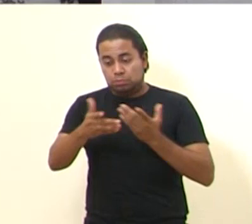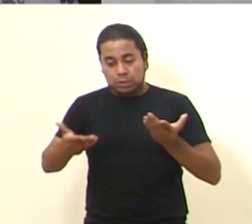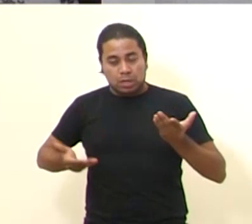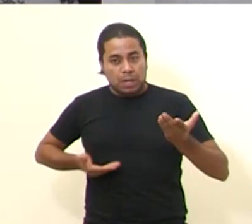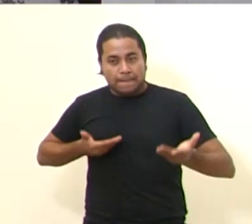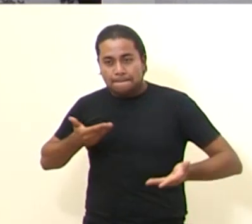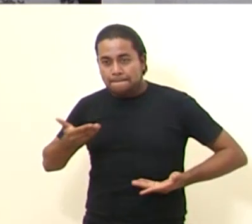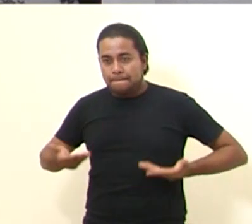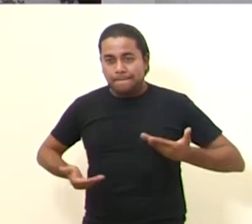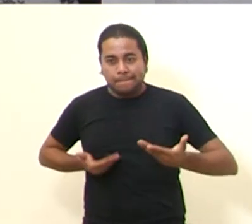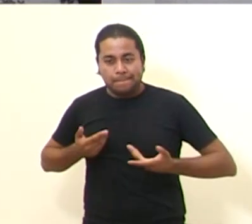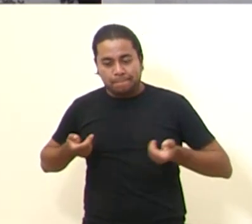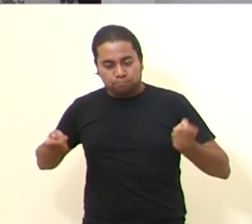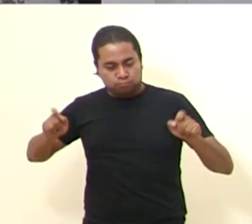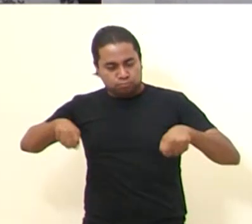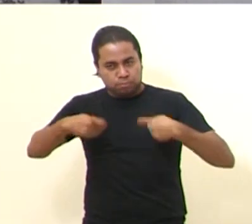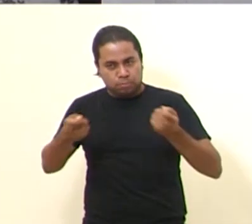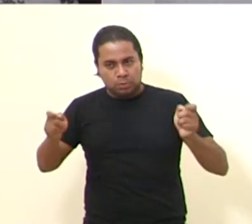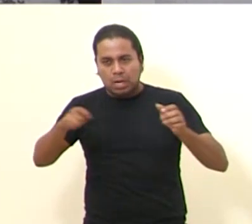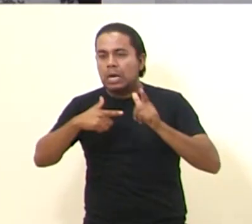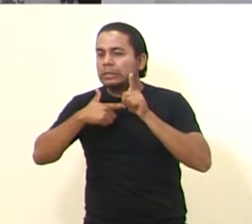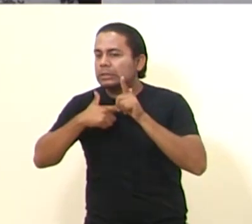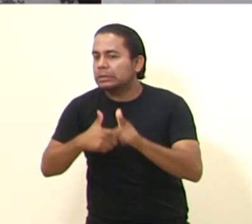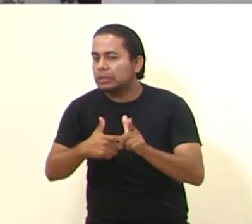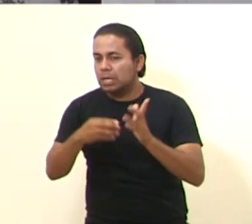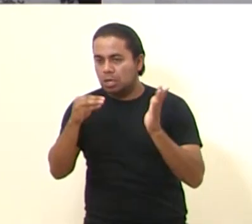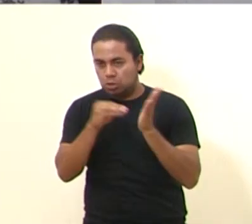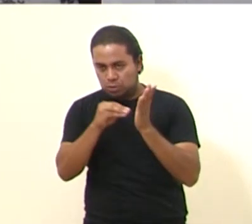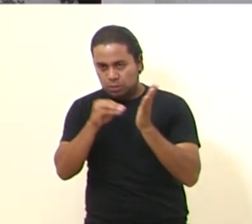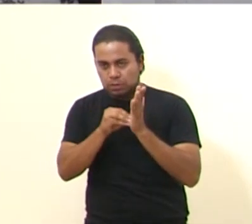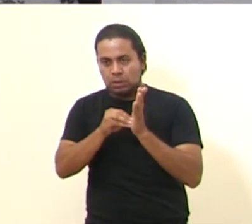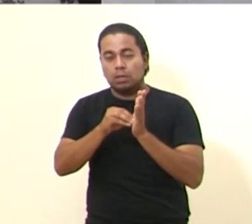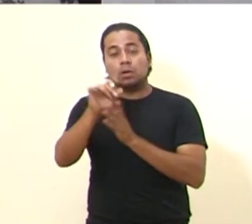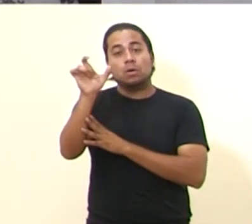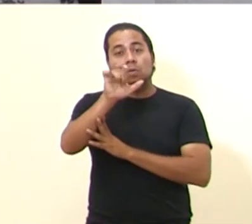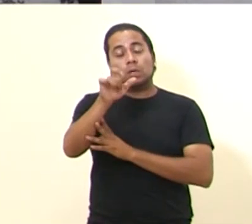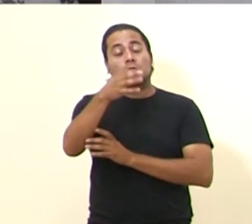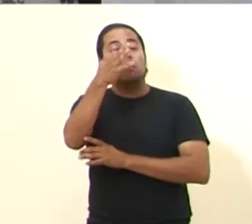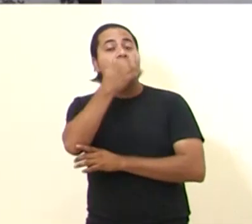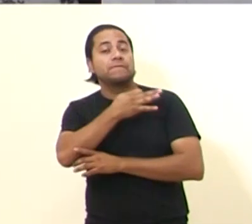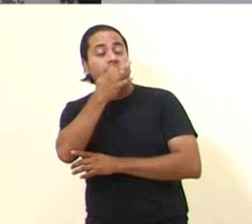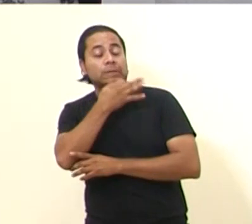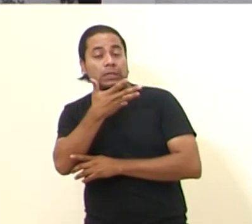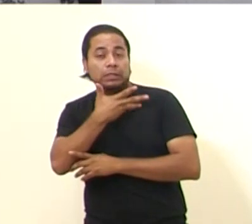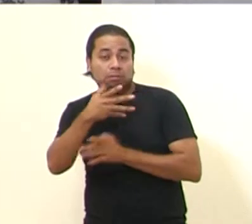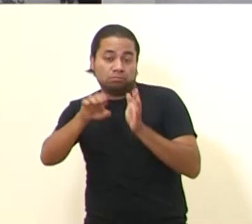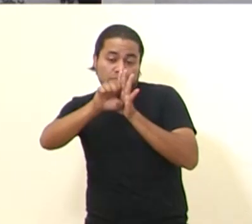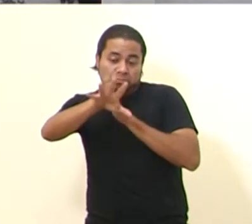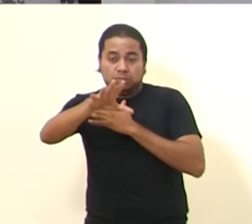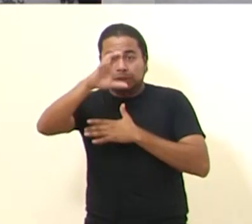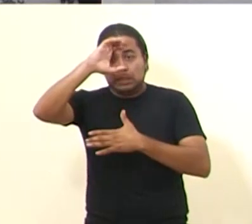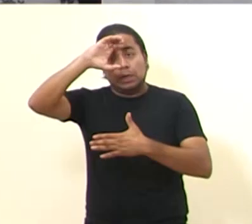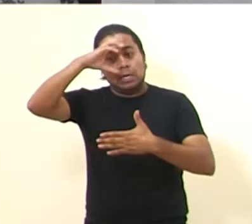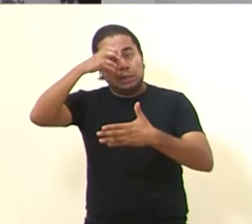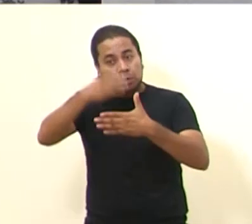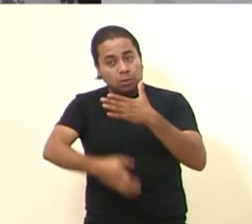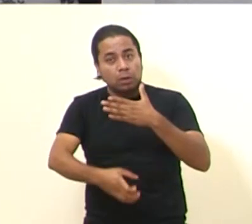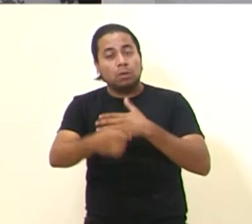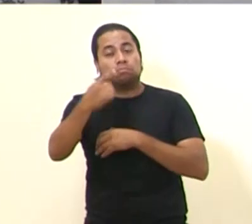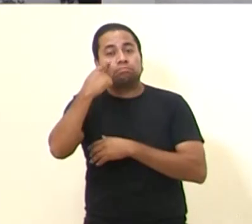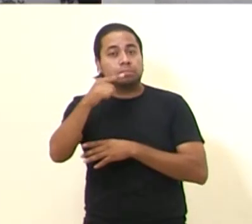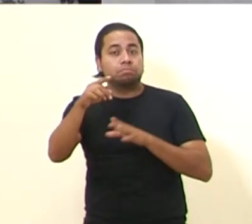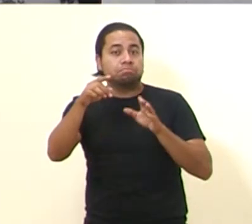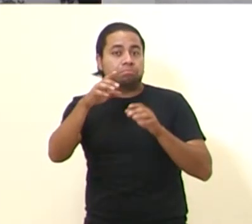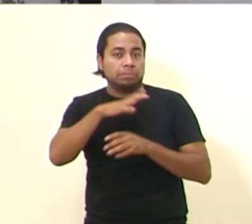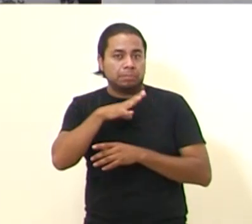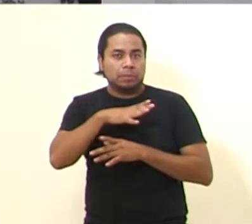siguen vigentes y en sus fiestas, principalmente de tipo religioso, podemos disfrutar de la danza